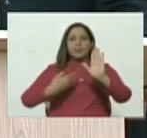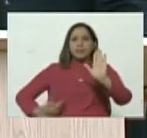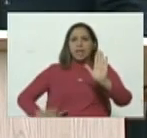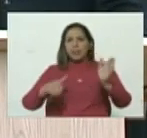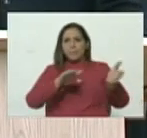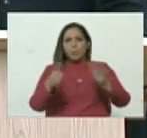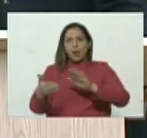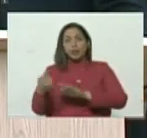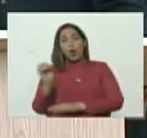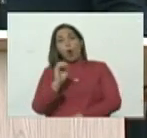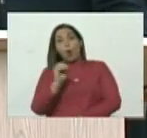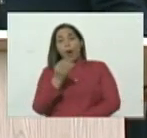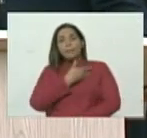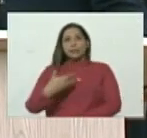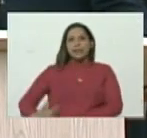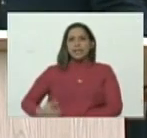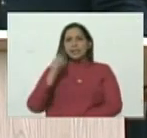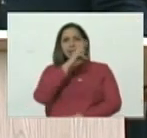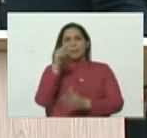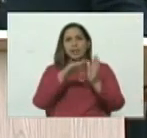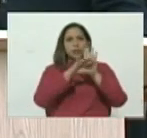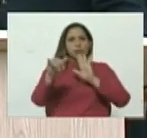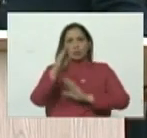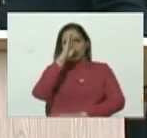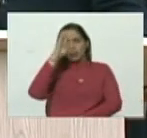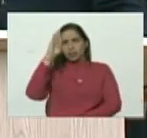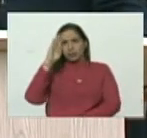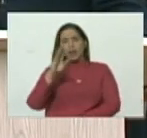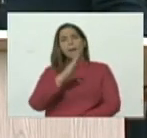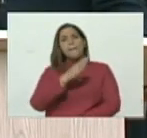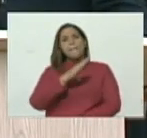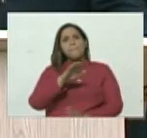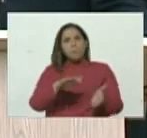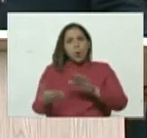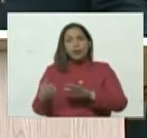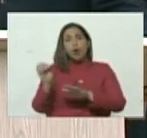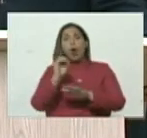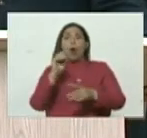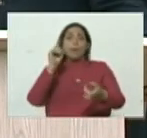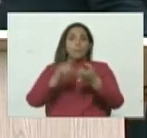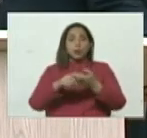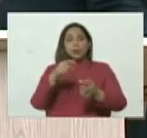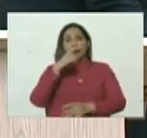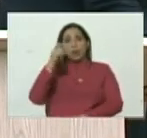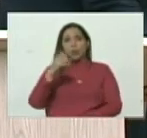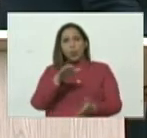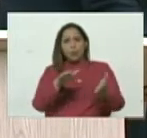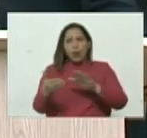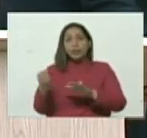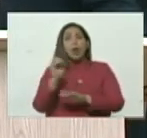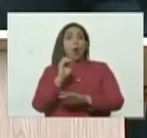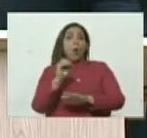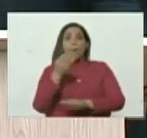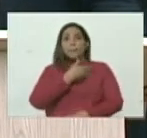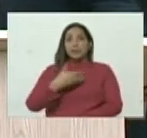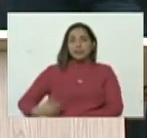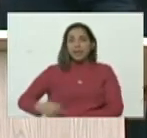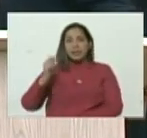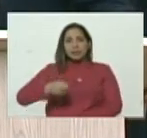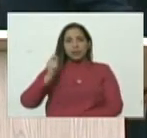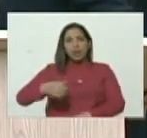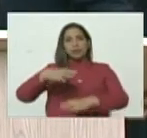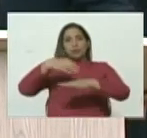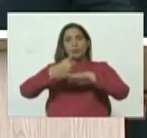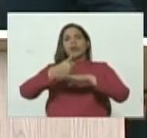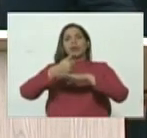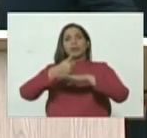al presidente de la Asamblea Nacional Constituyente asesinado, o a la primera combatiente Cilia Flores asesinada, o al presidente del Tribunal Supremo de